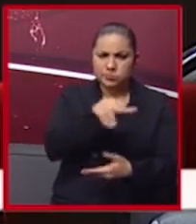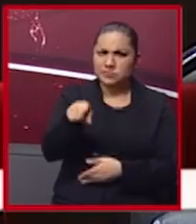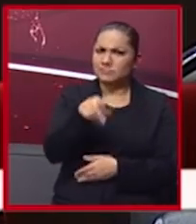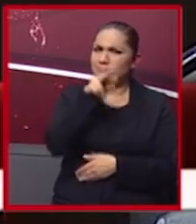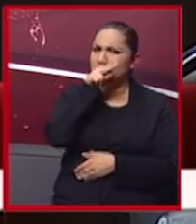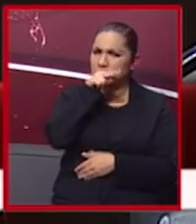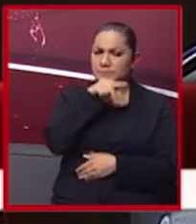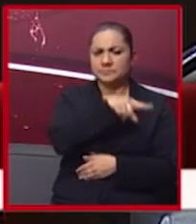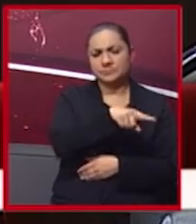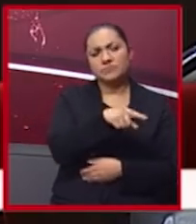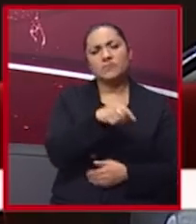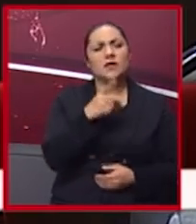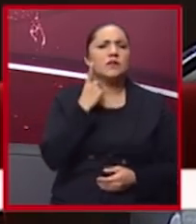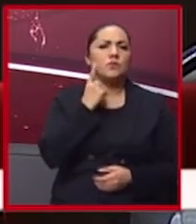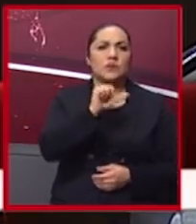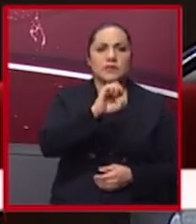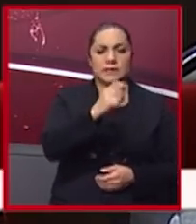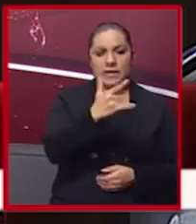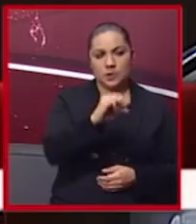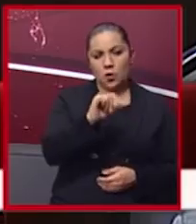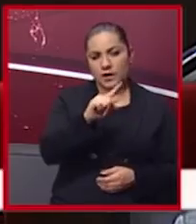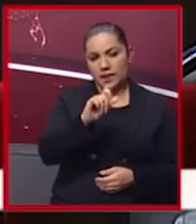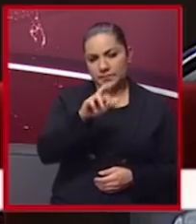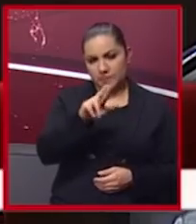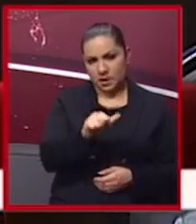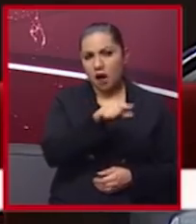de crecimiento para 2019.